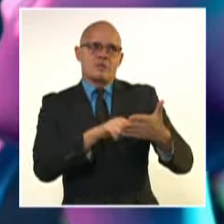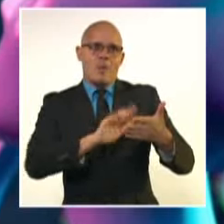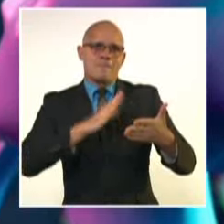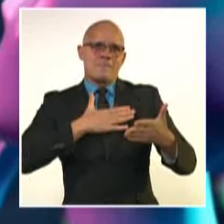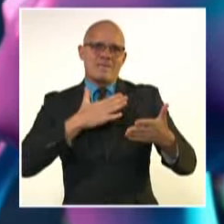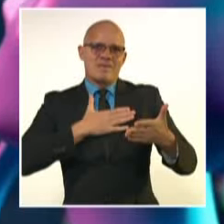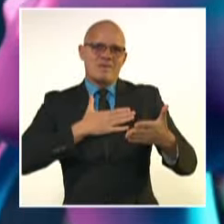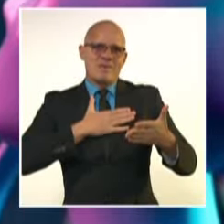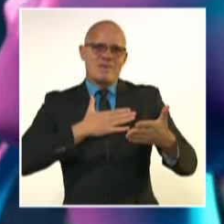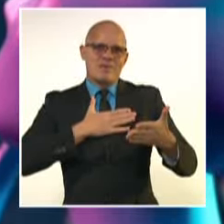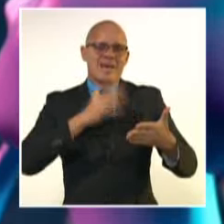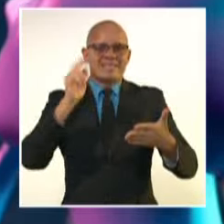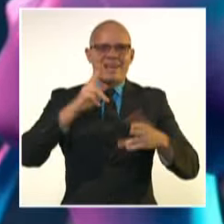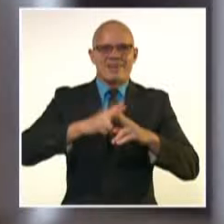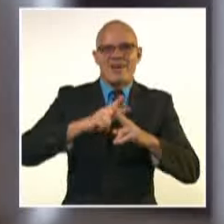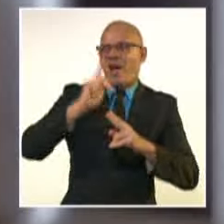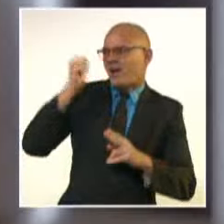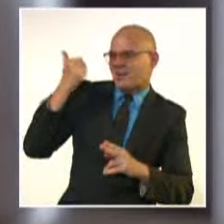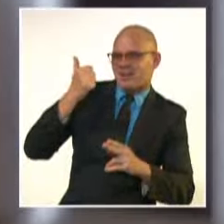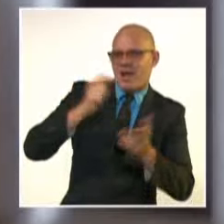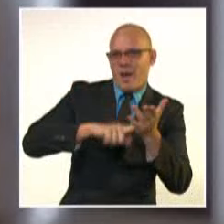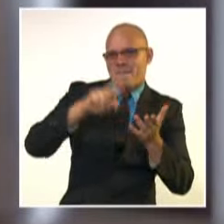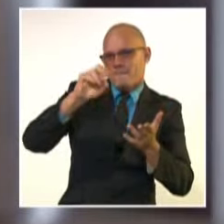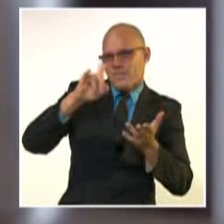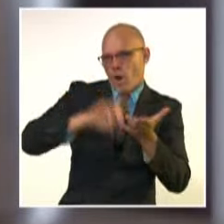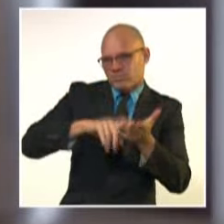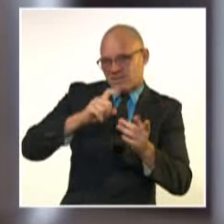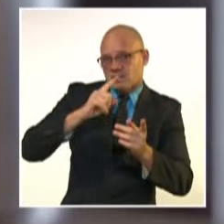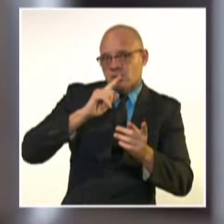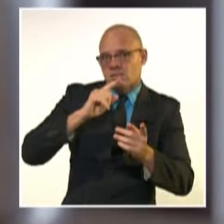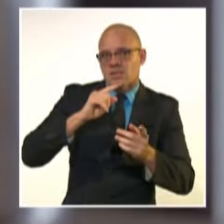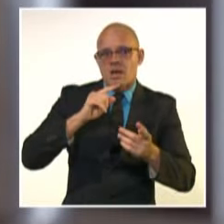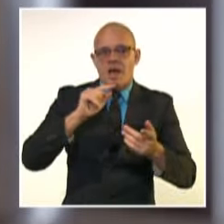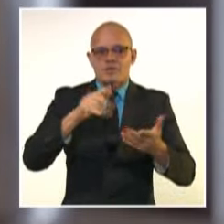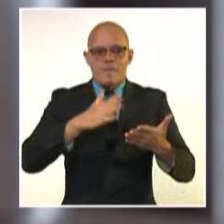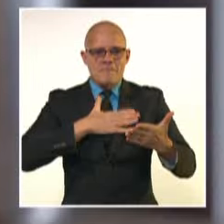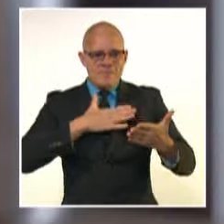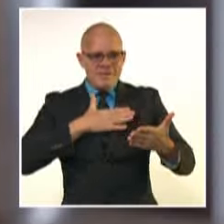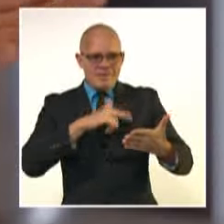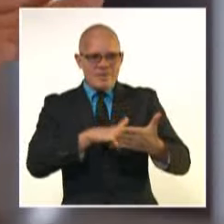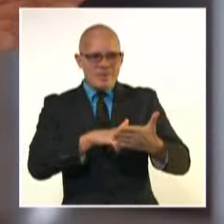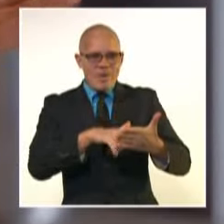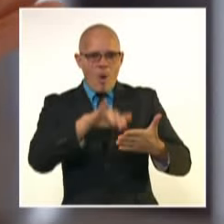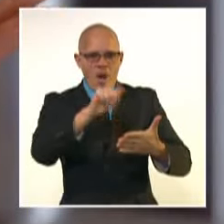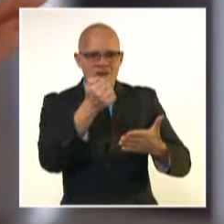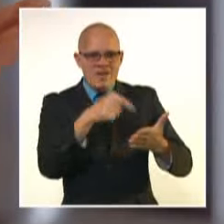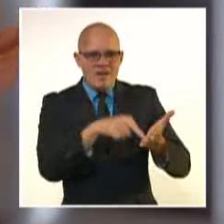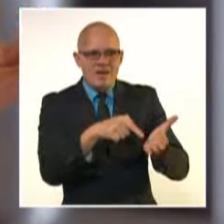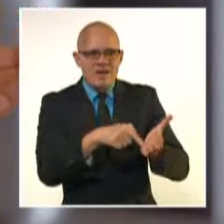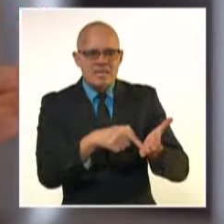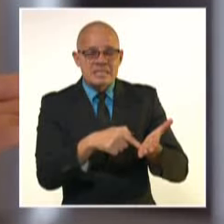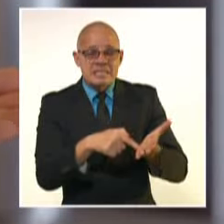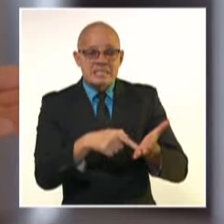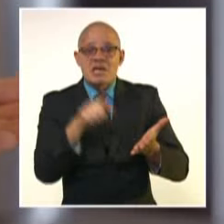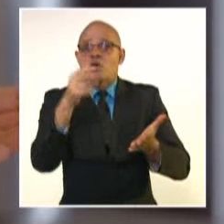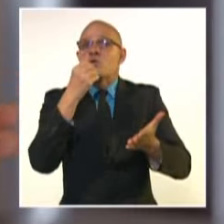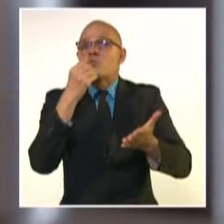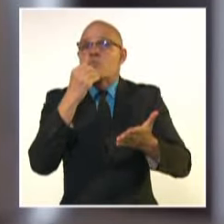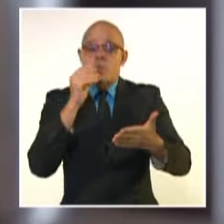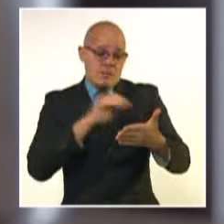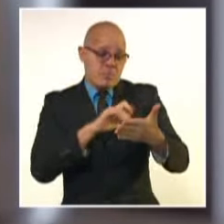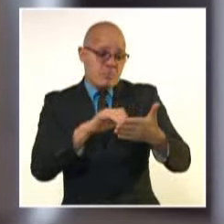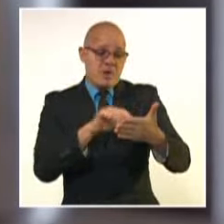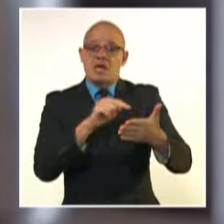lo que la IA hace con tu prompteo? Tampoco, porque puede variar, ¿no? El mismo prompt puede producir distintos